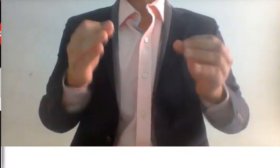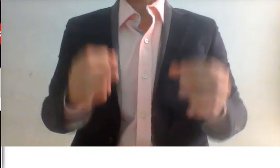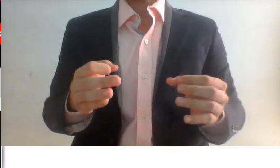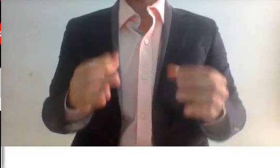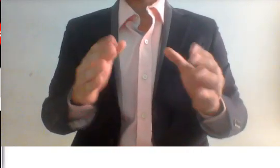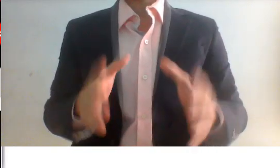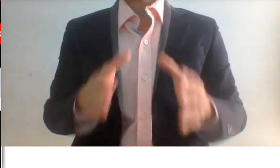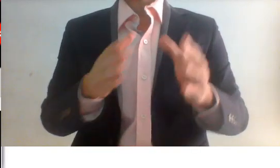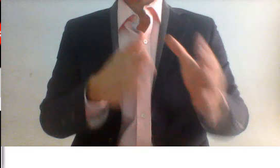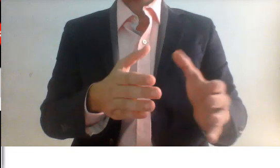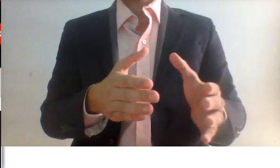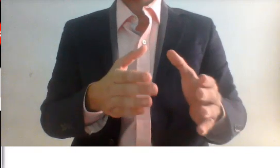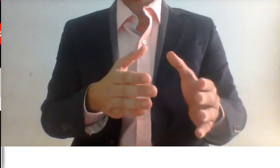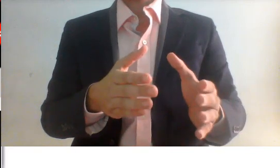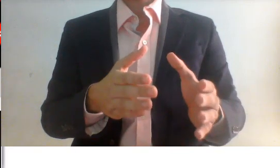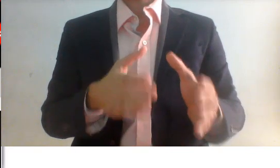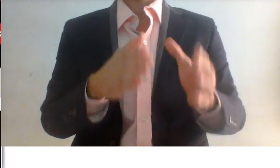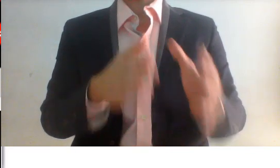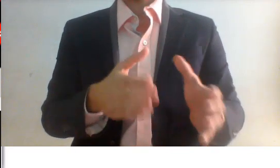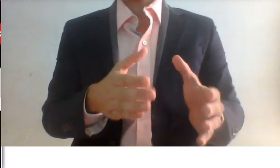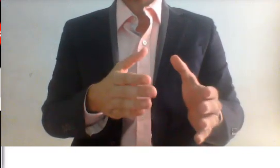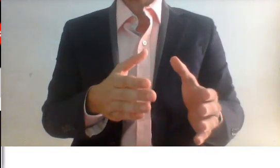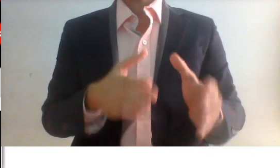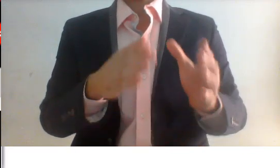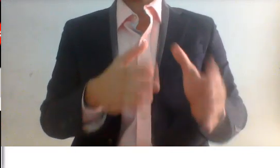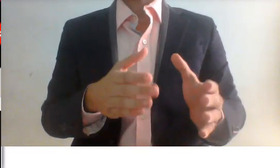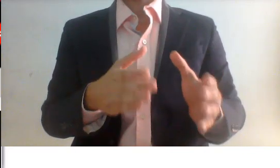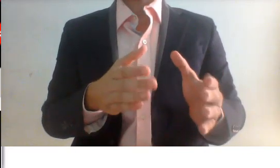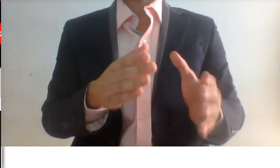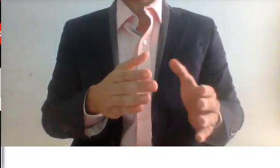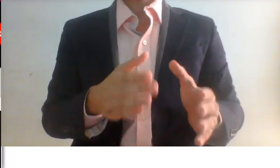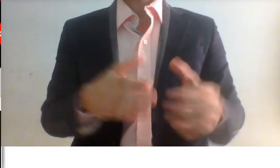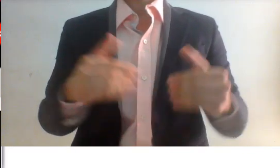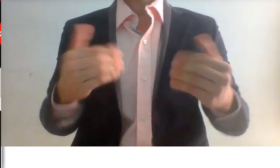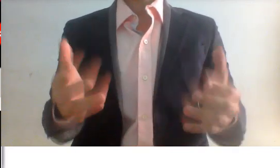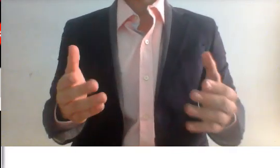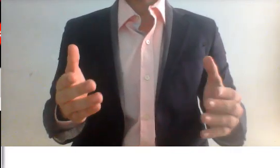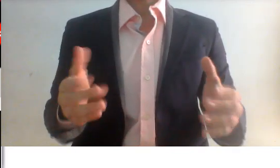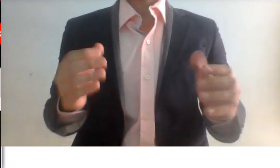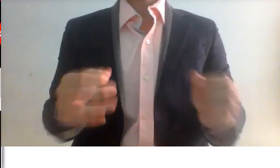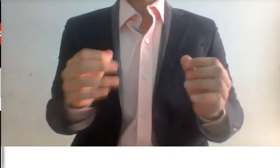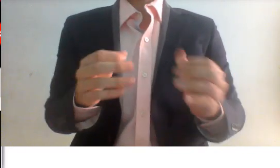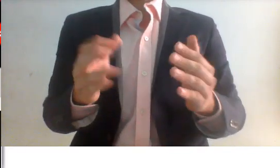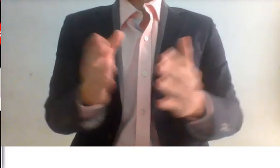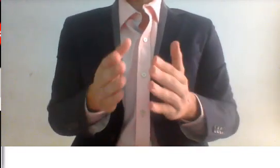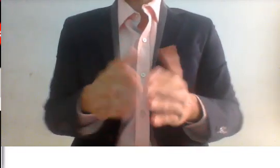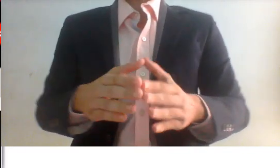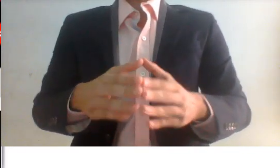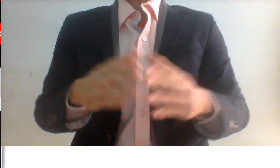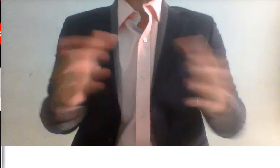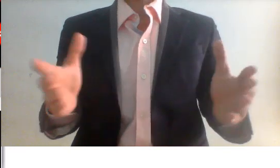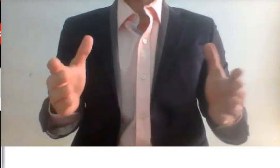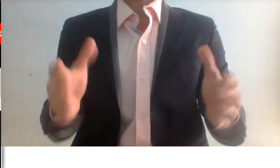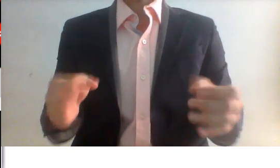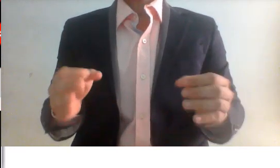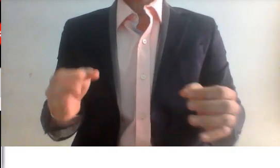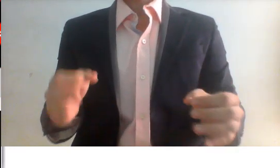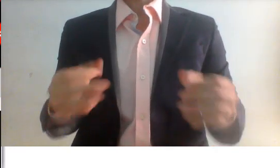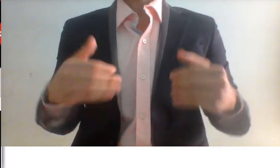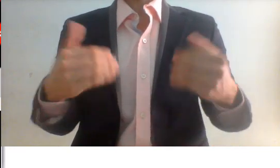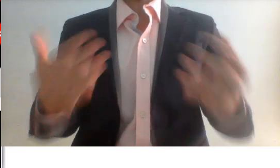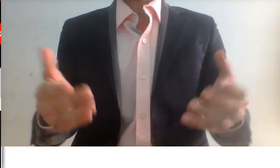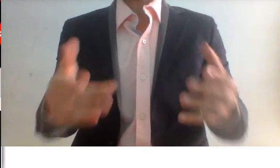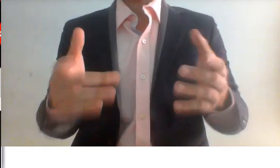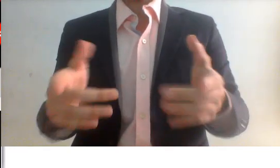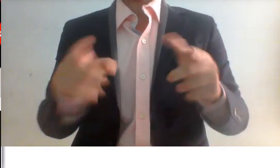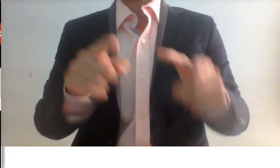tienen conciencia y tienen accesos a mecanismos electrónicos que bueno, de esa forma se van a dar cuenta que estos fideicomisos estaban corruptos y